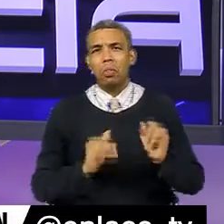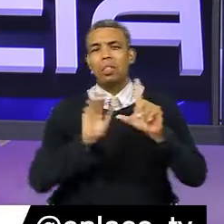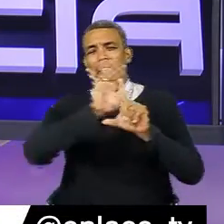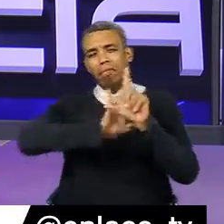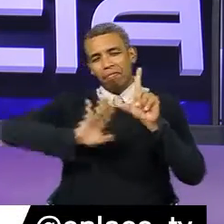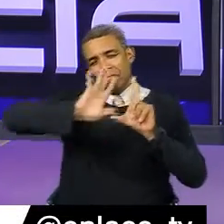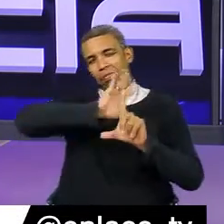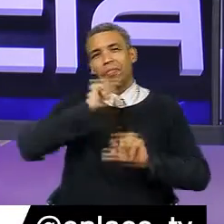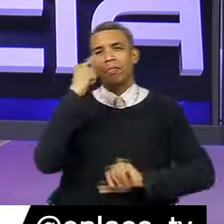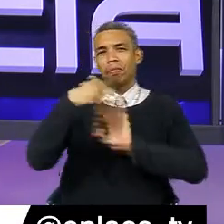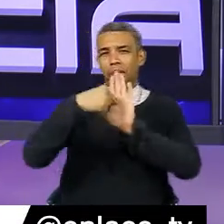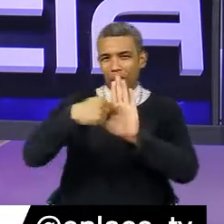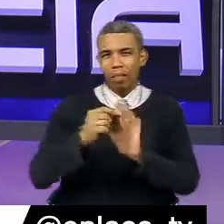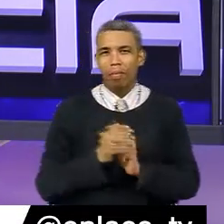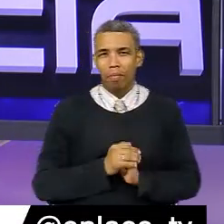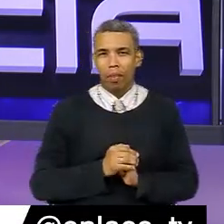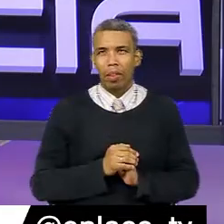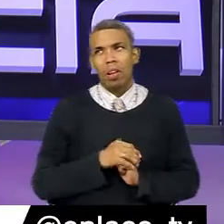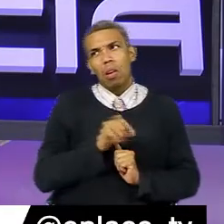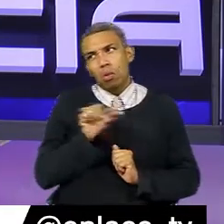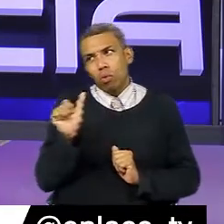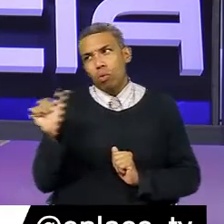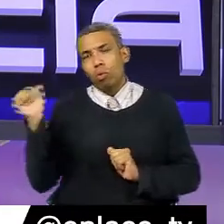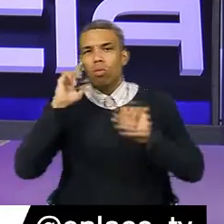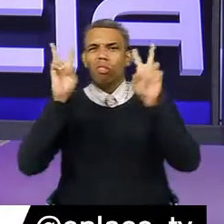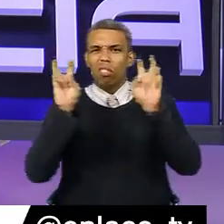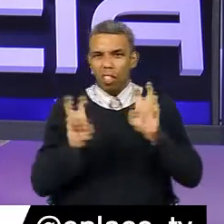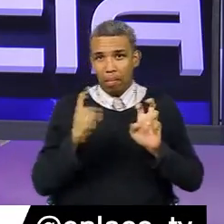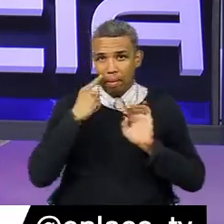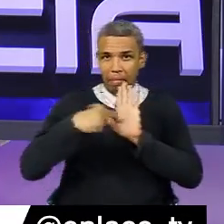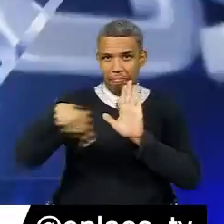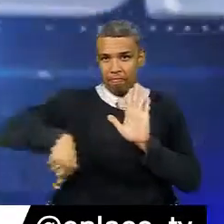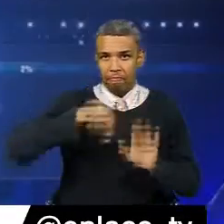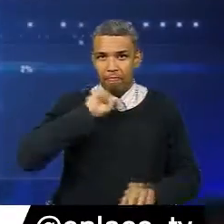sonidos, conozcamos otros hechos importantes ocurridos en las últimas horas.